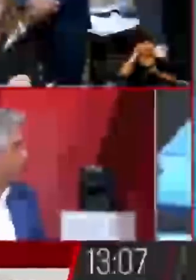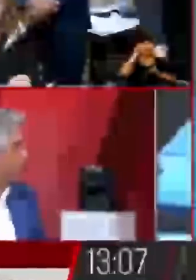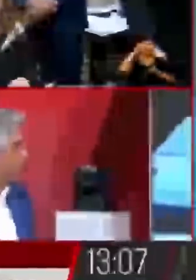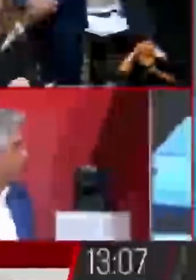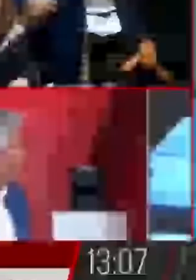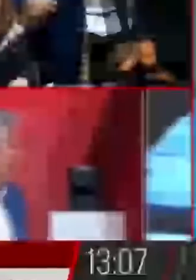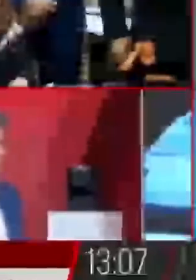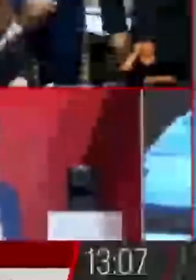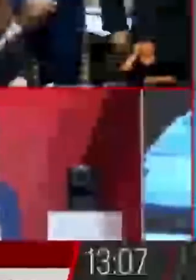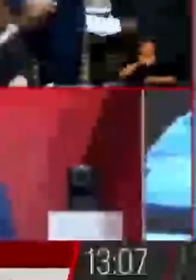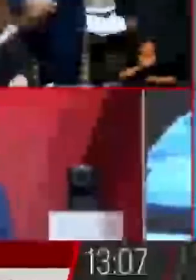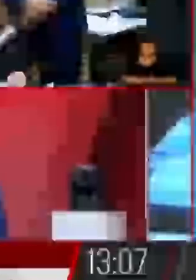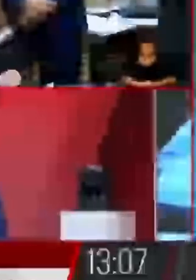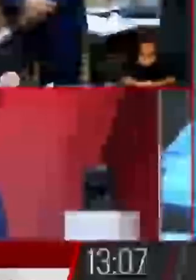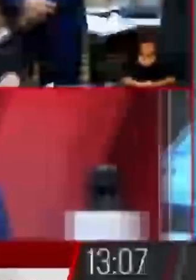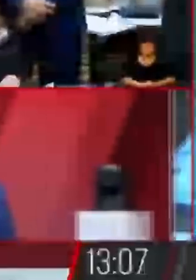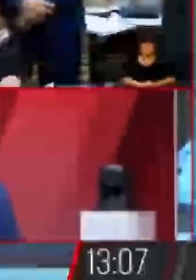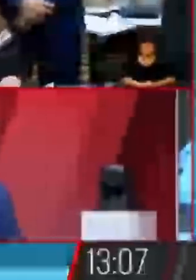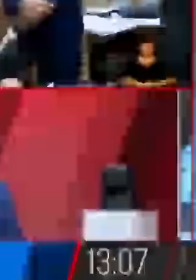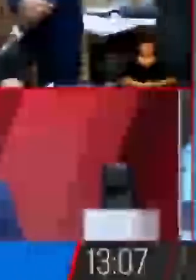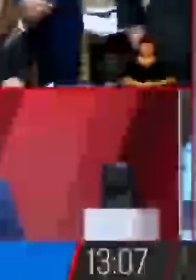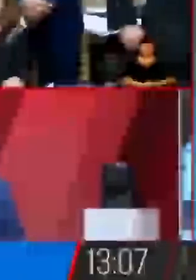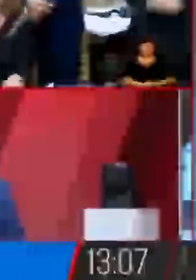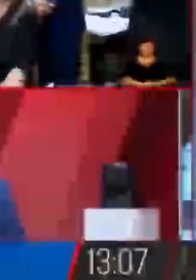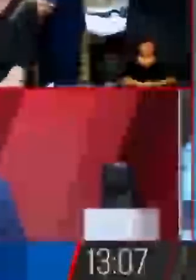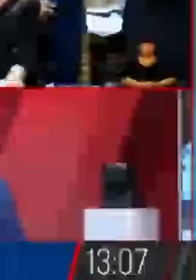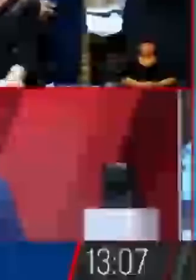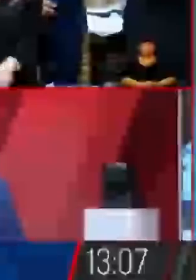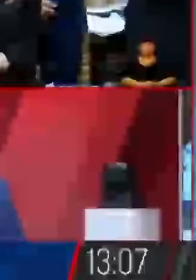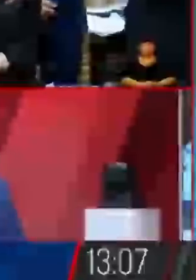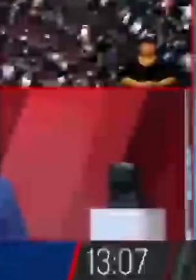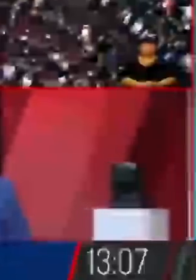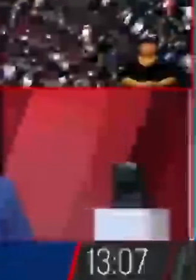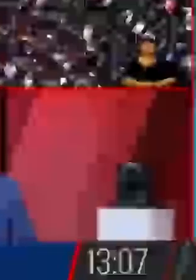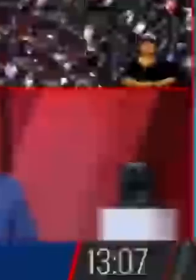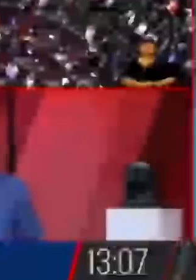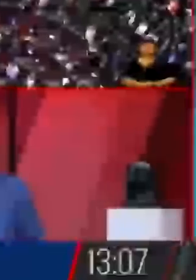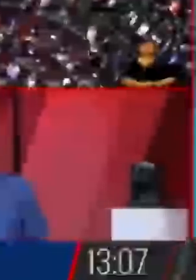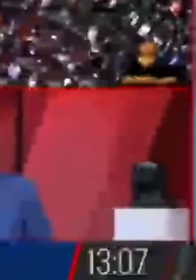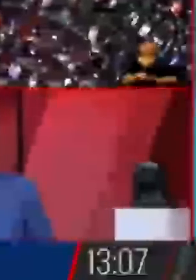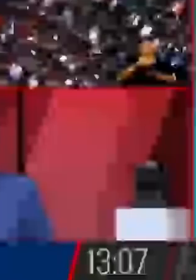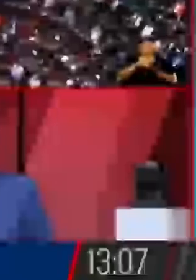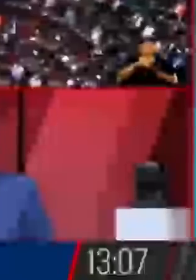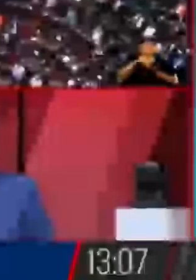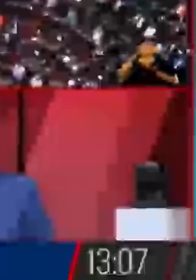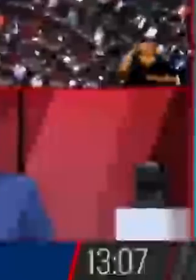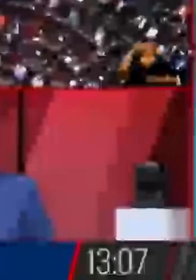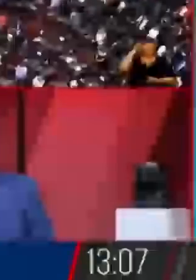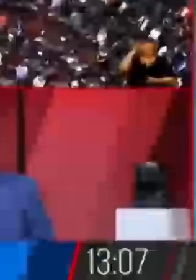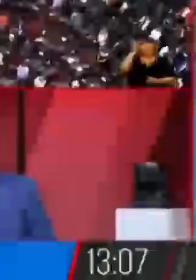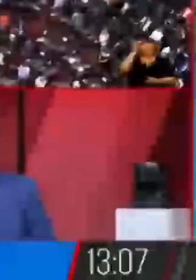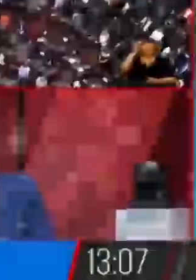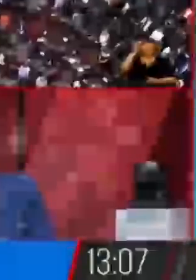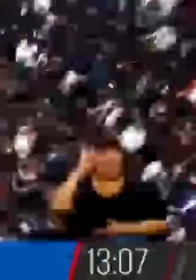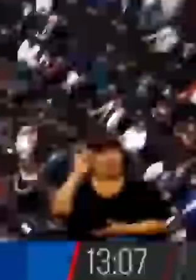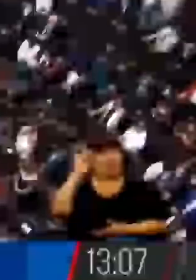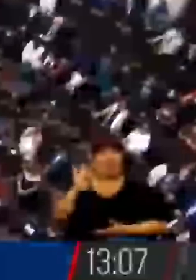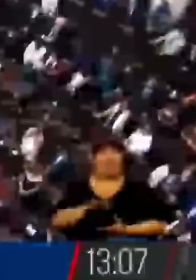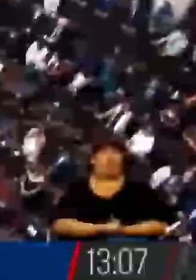diputados en el Congreso. Está Sergio Massa presidiendo la sesión y están